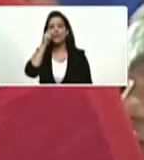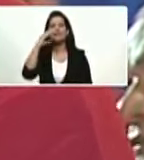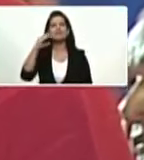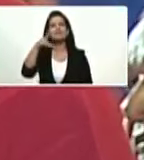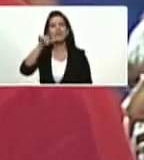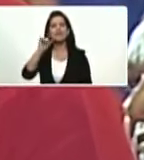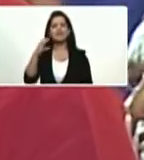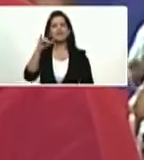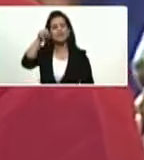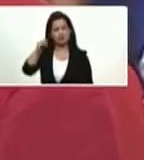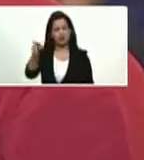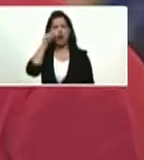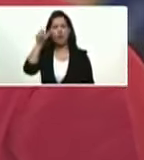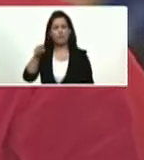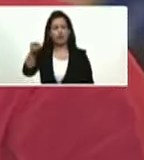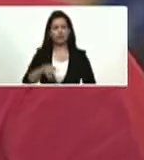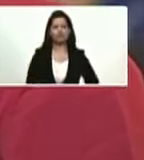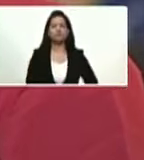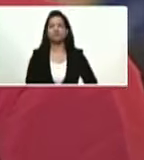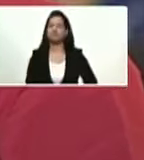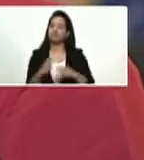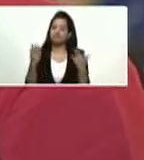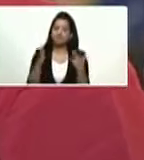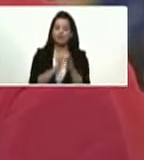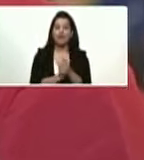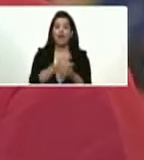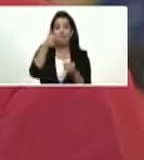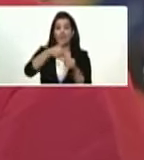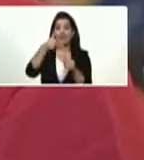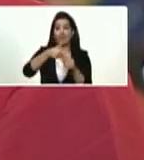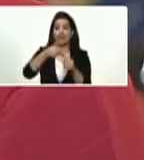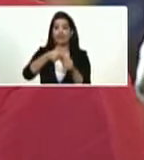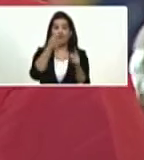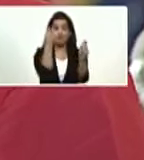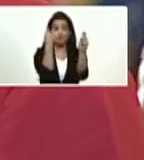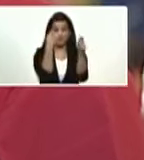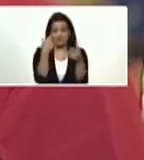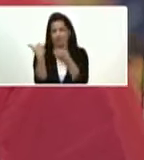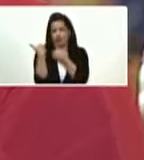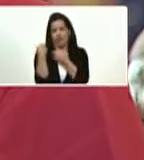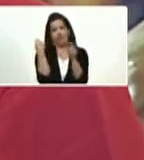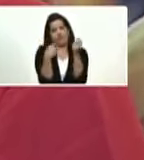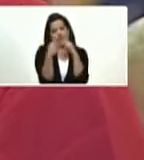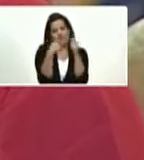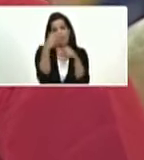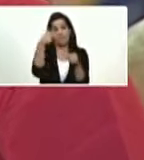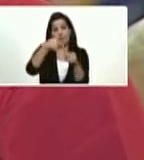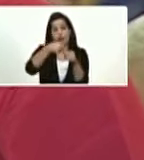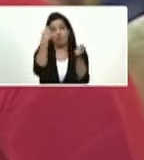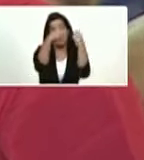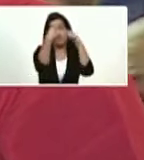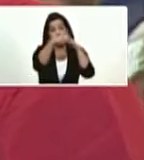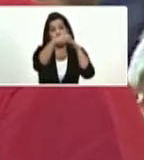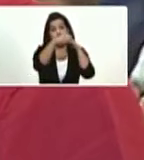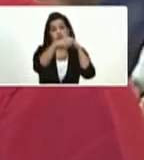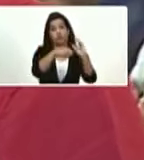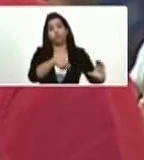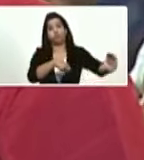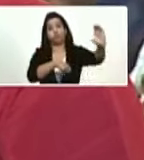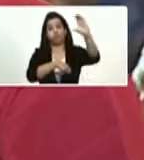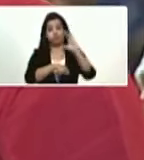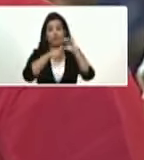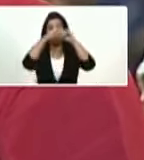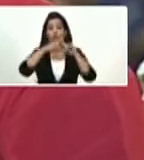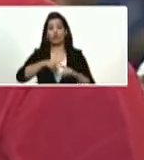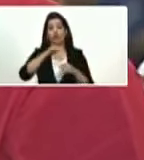PDVSA no solamente aporta divisas con la venta de nuestro petróleo o gas, sino la capacidad y